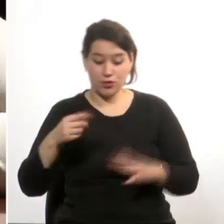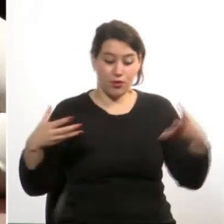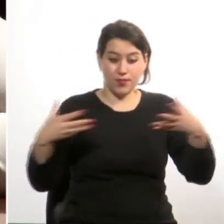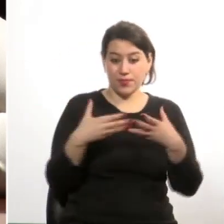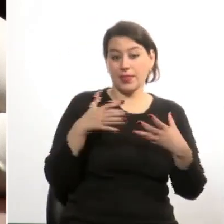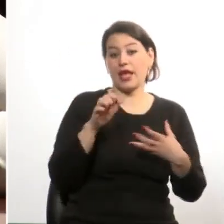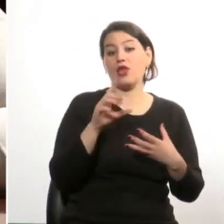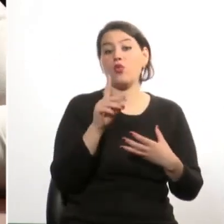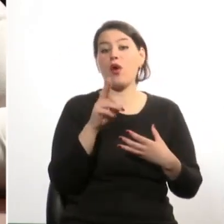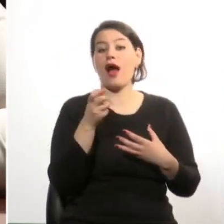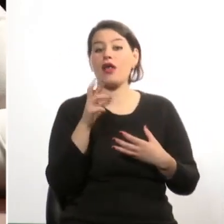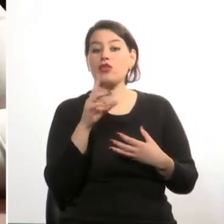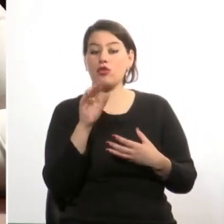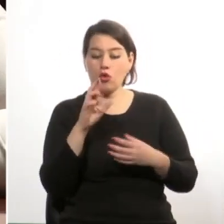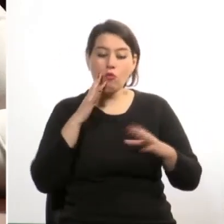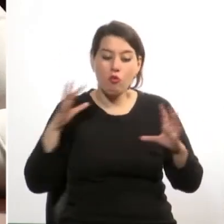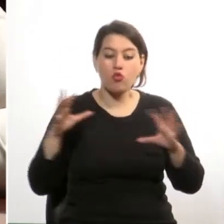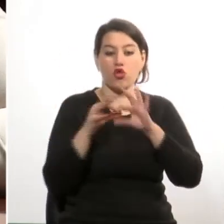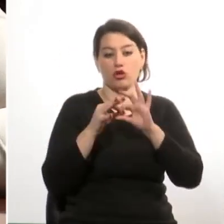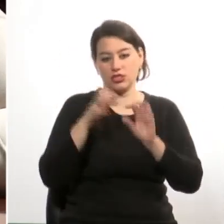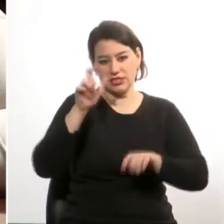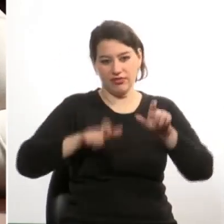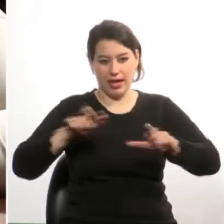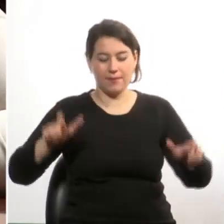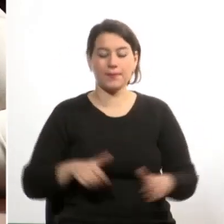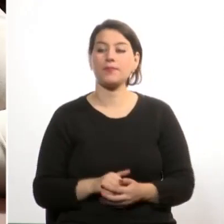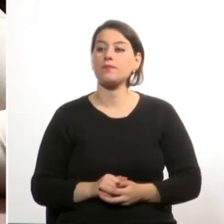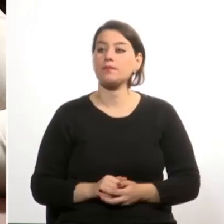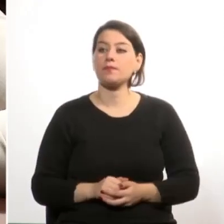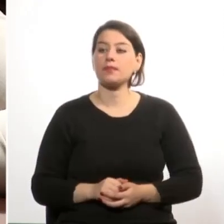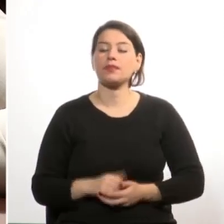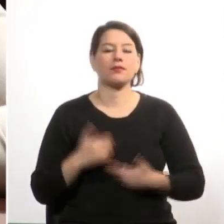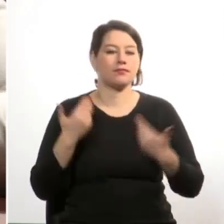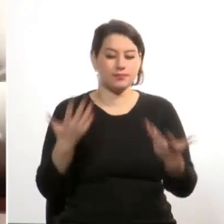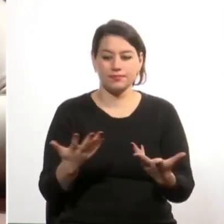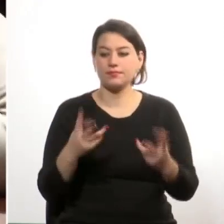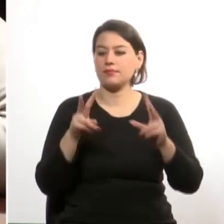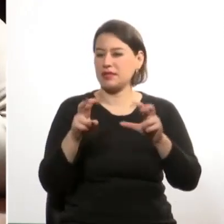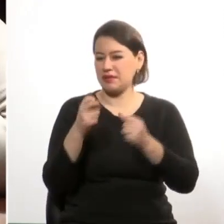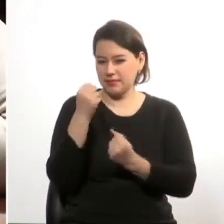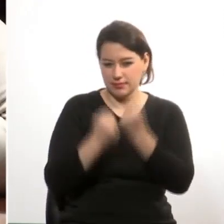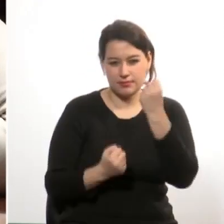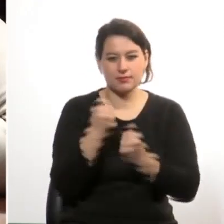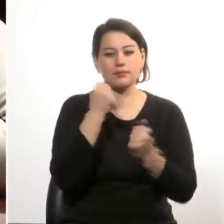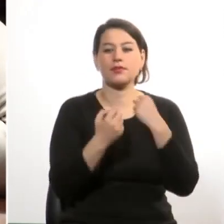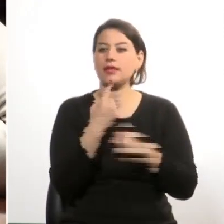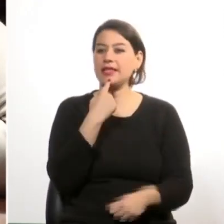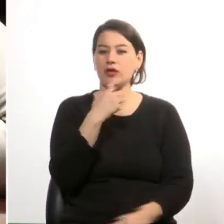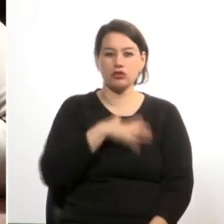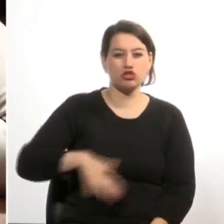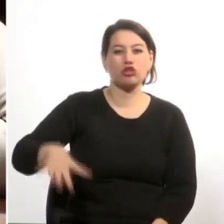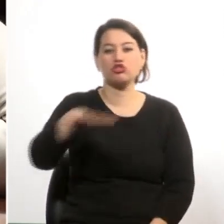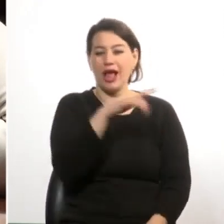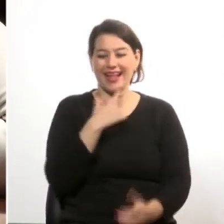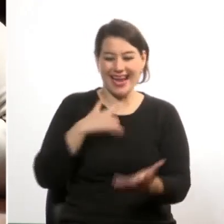del Castillo, por la Unión Cívica. Los apremios económicos, políticos y sociales que la coyuntura